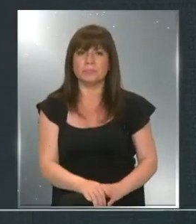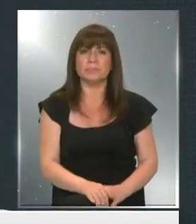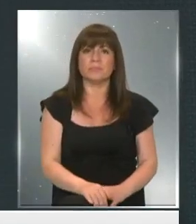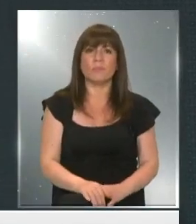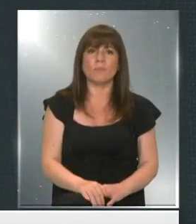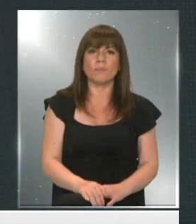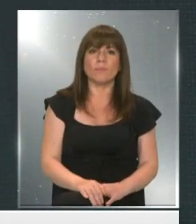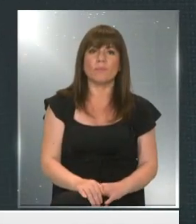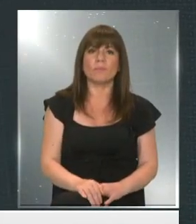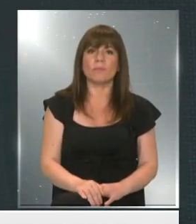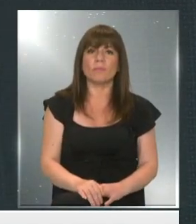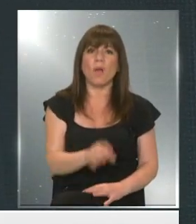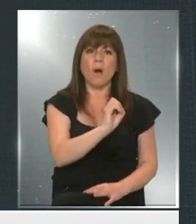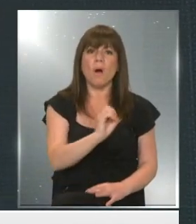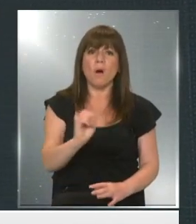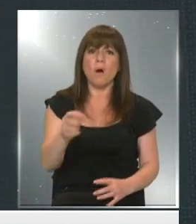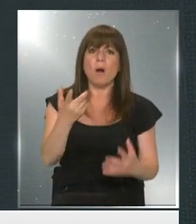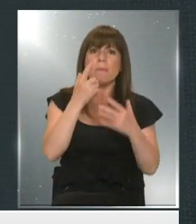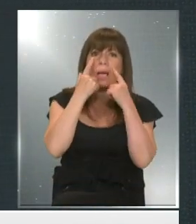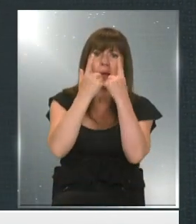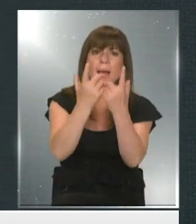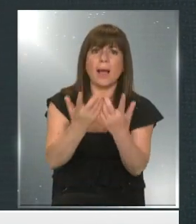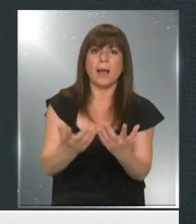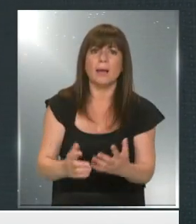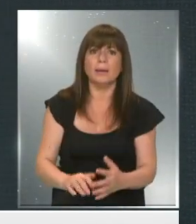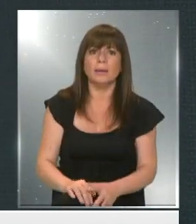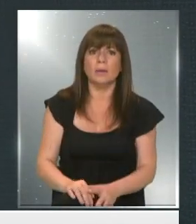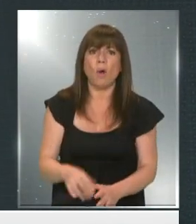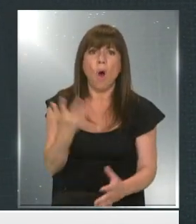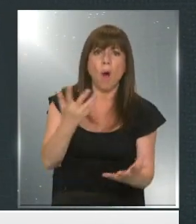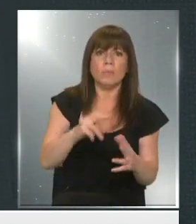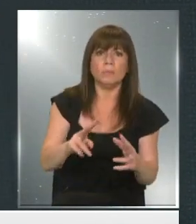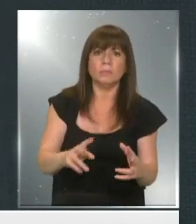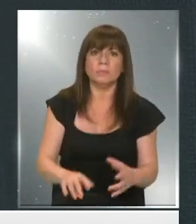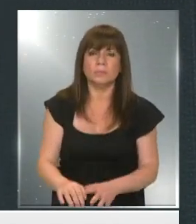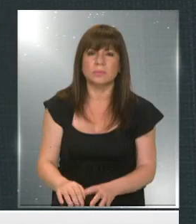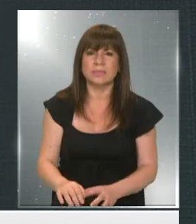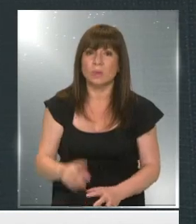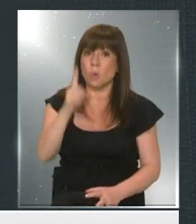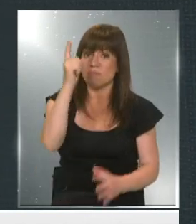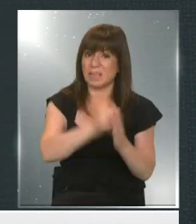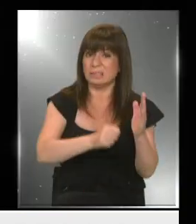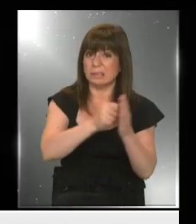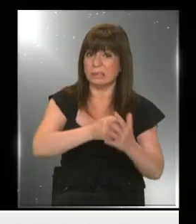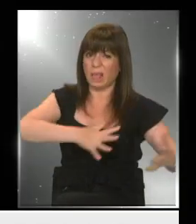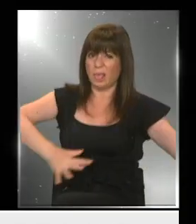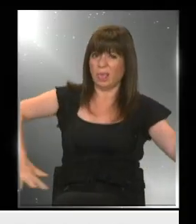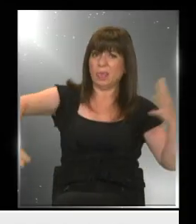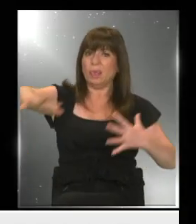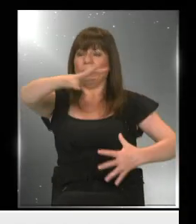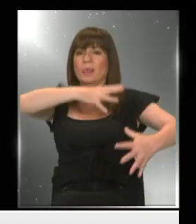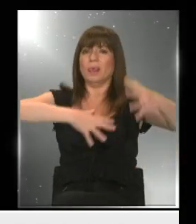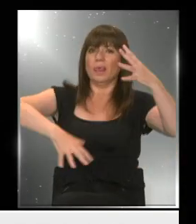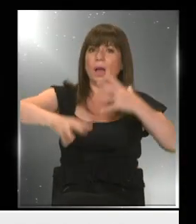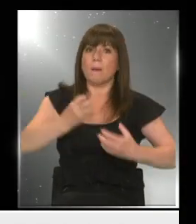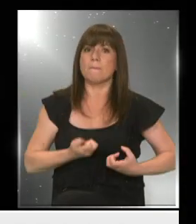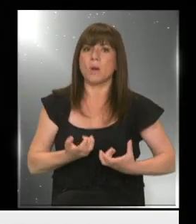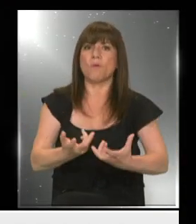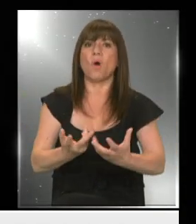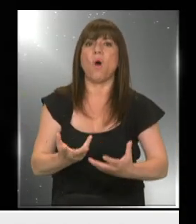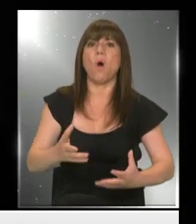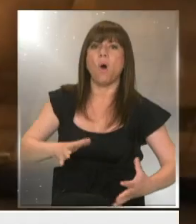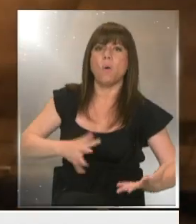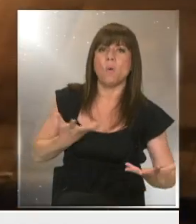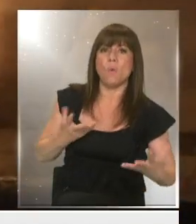Pues mierda, lo están tumbando un auto. Un mes ha pasado desde que detonó la indignación que dio paso a una ola de violencia,